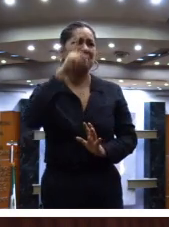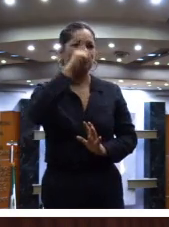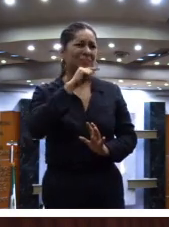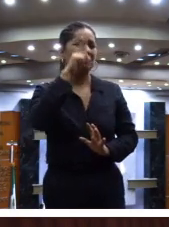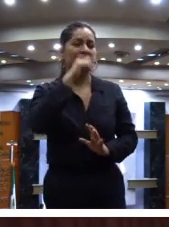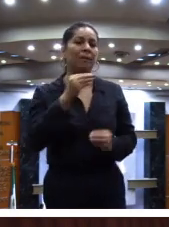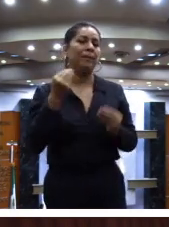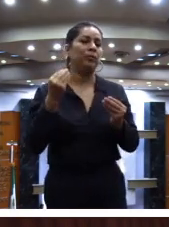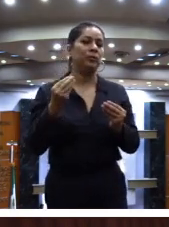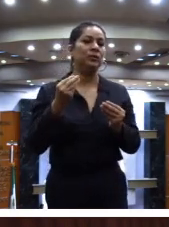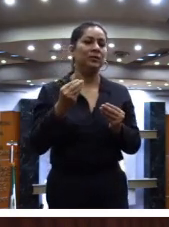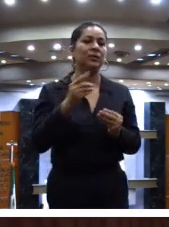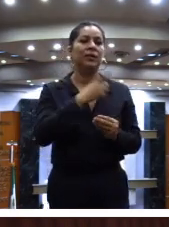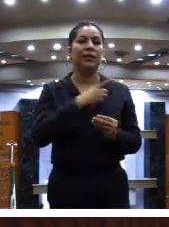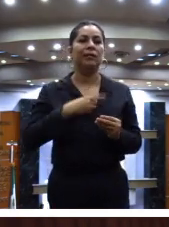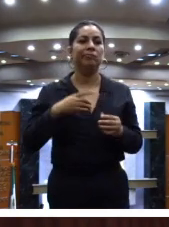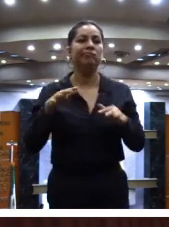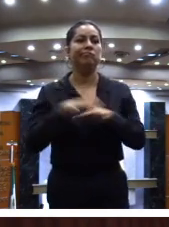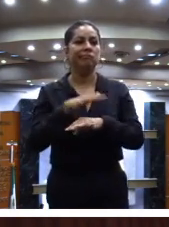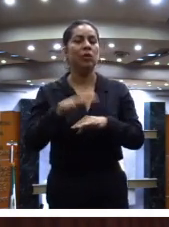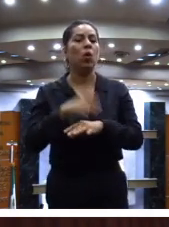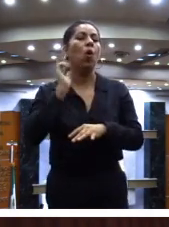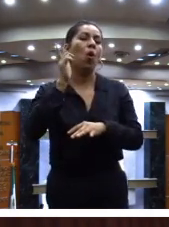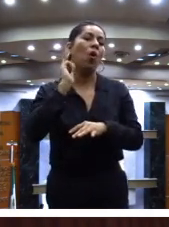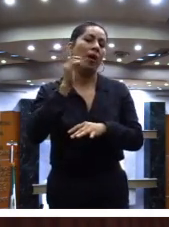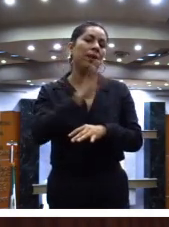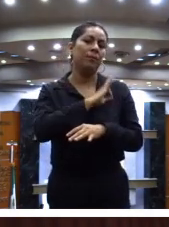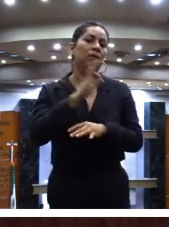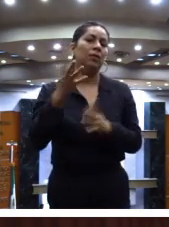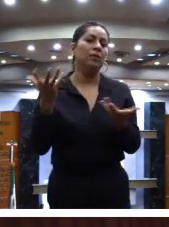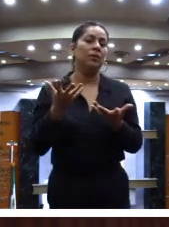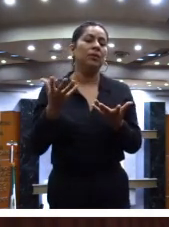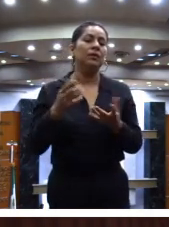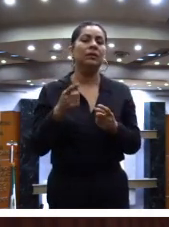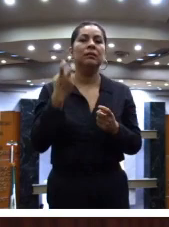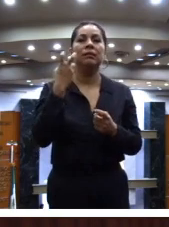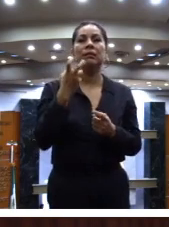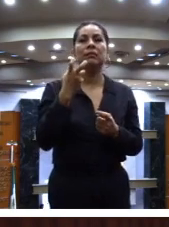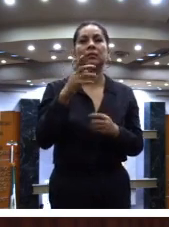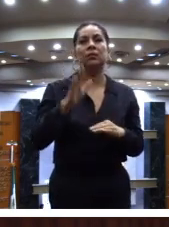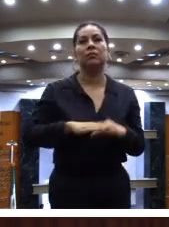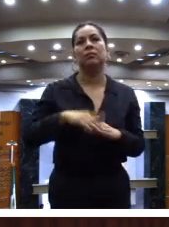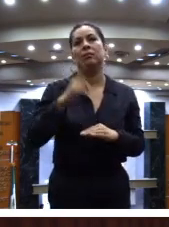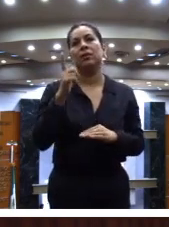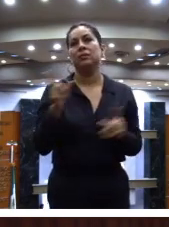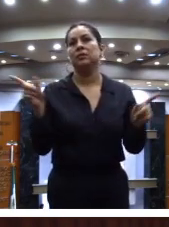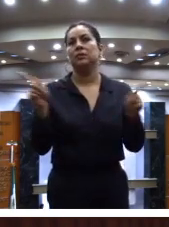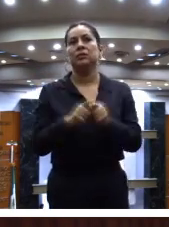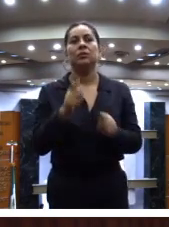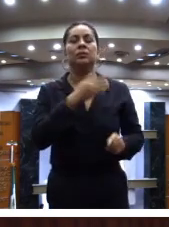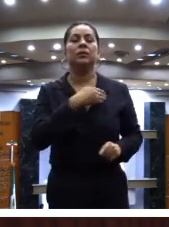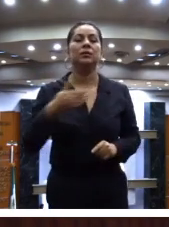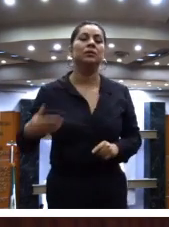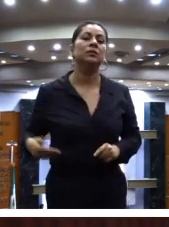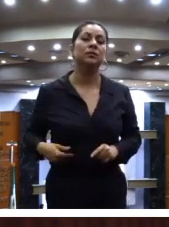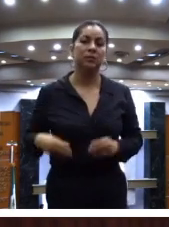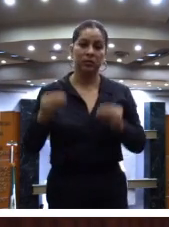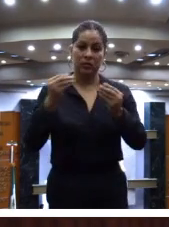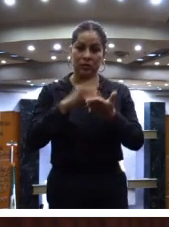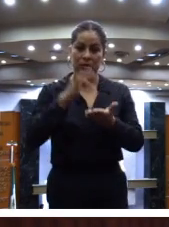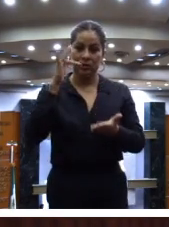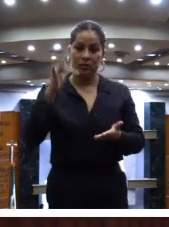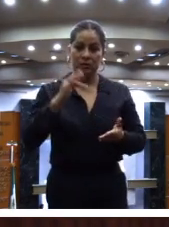que hay que ir corrigiendo ojalá nos de tiempo y que esta no sea una más es cuanto diputada presidenta